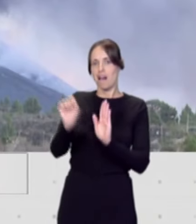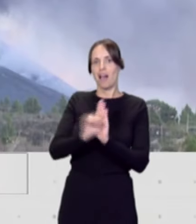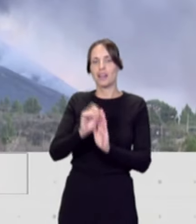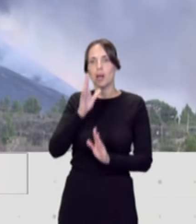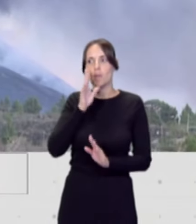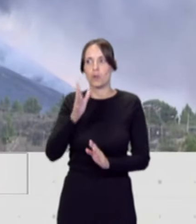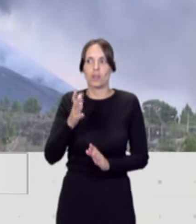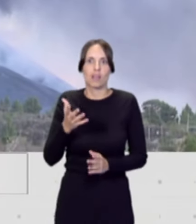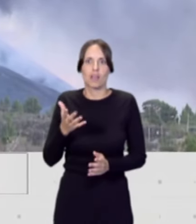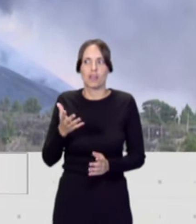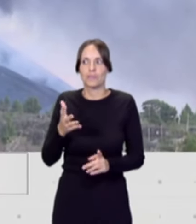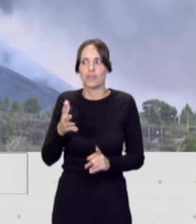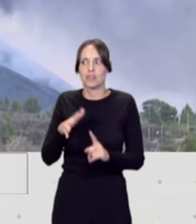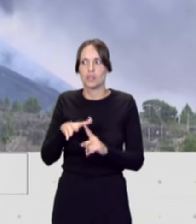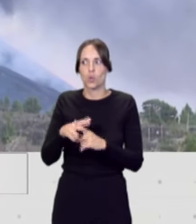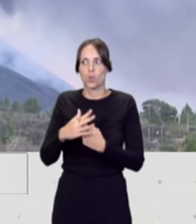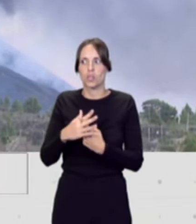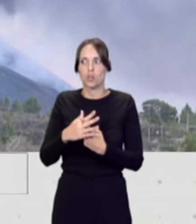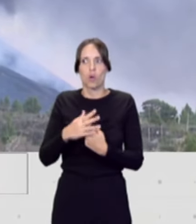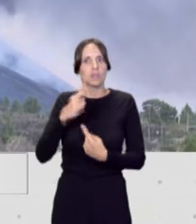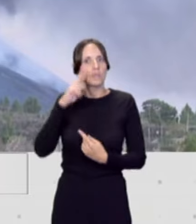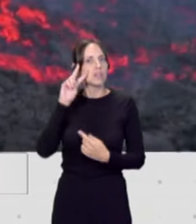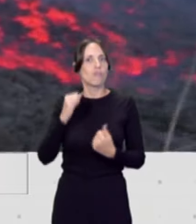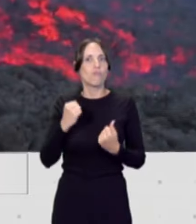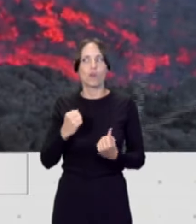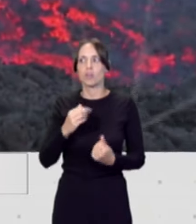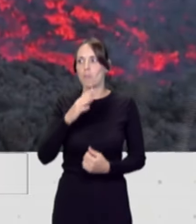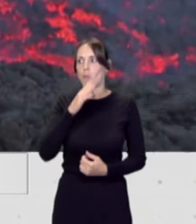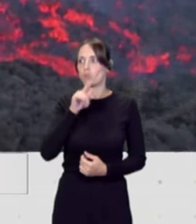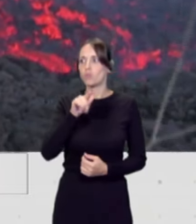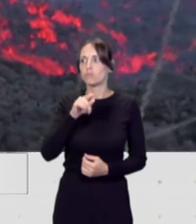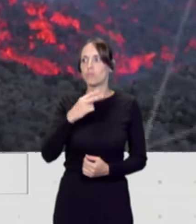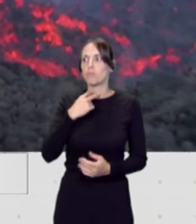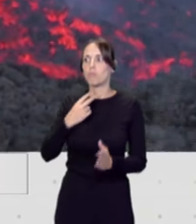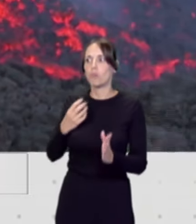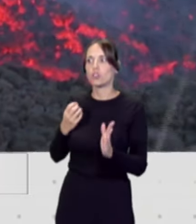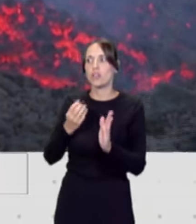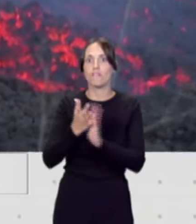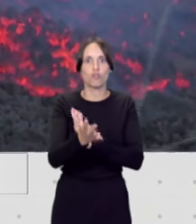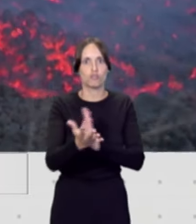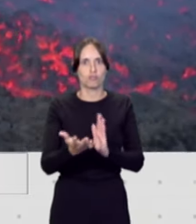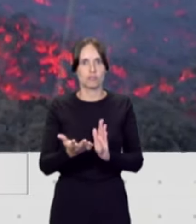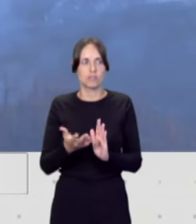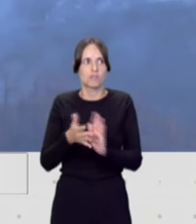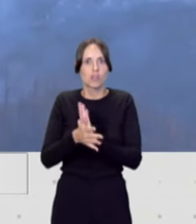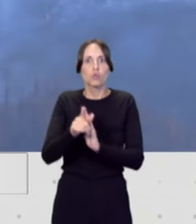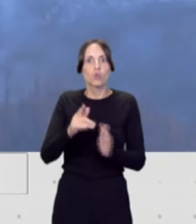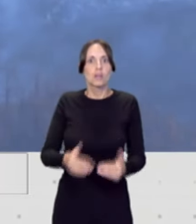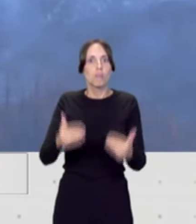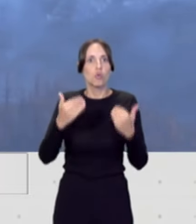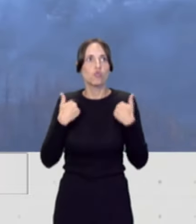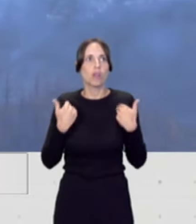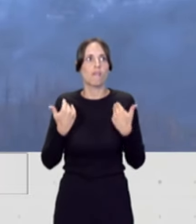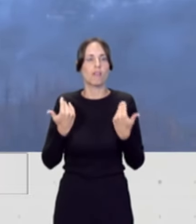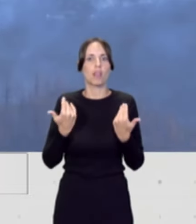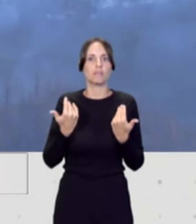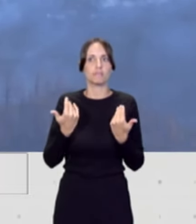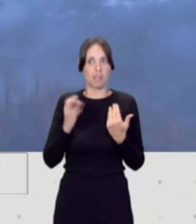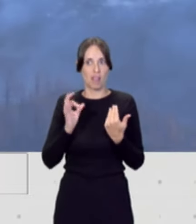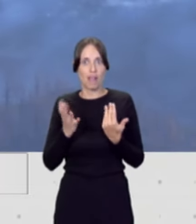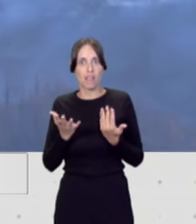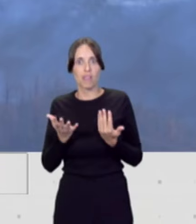tanta intensidad, como responsable, como portavoz, en todos los diálogos que se tenían que plantear, ¿no?, a lo largo de esta crisis.